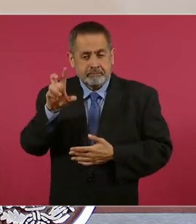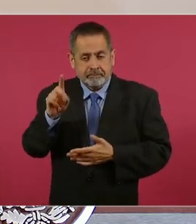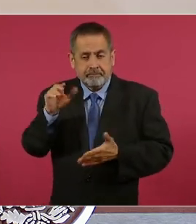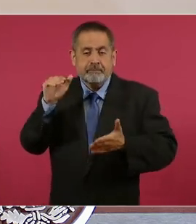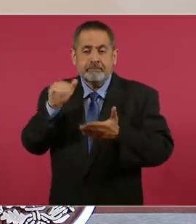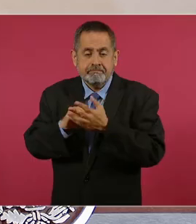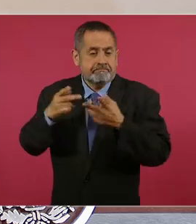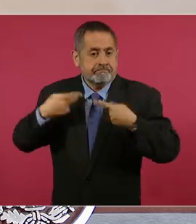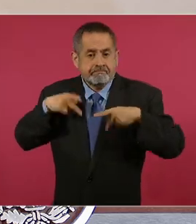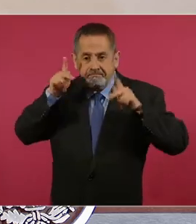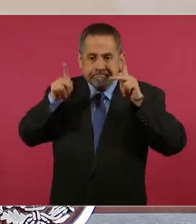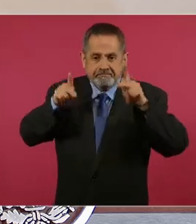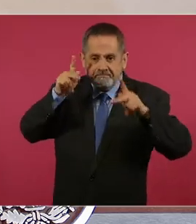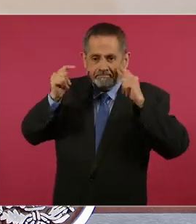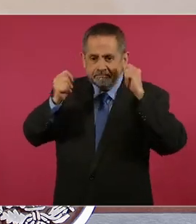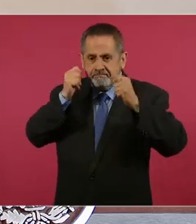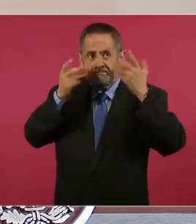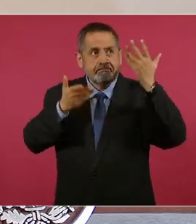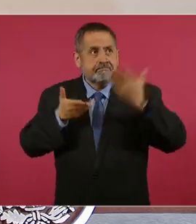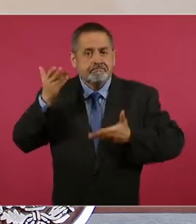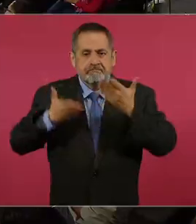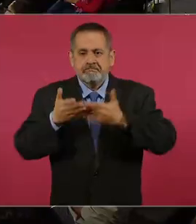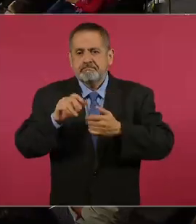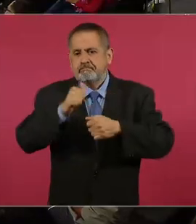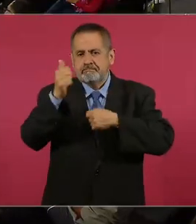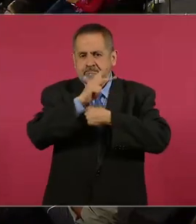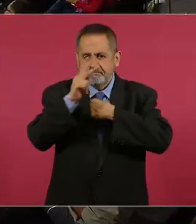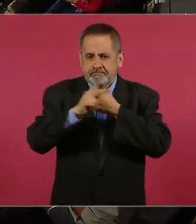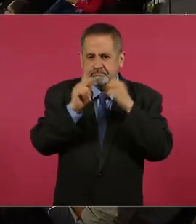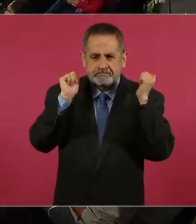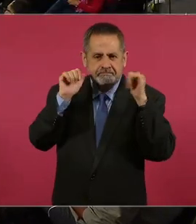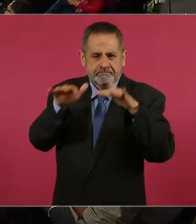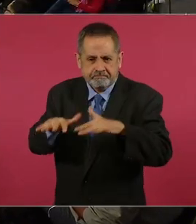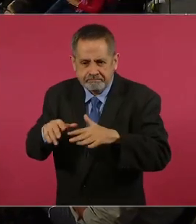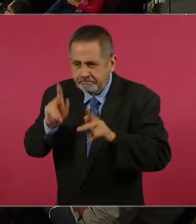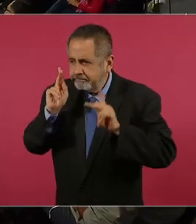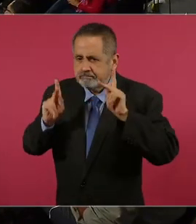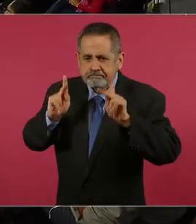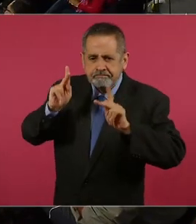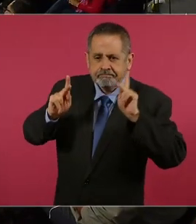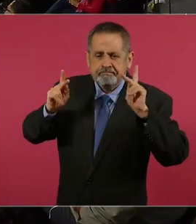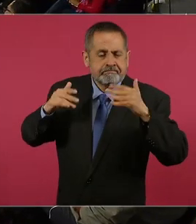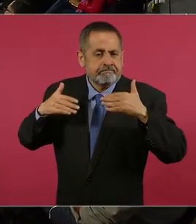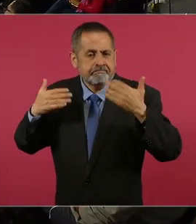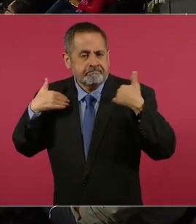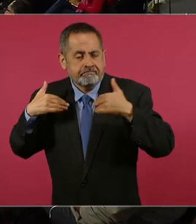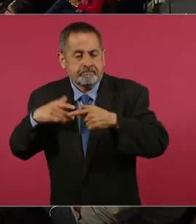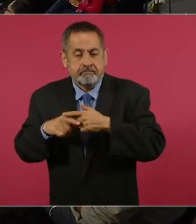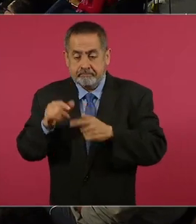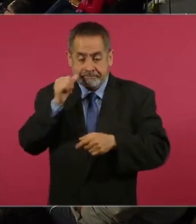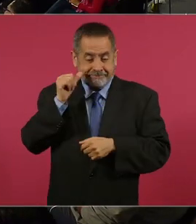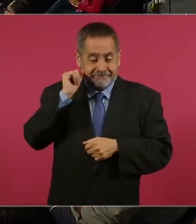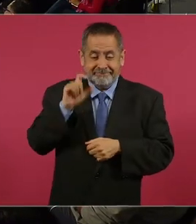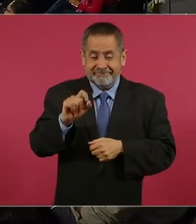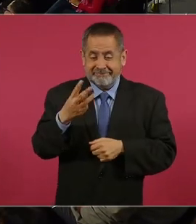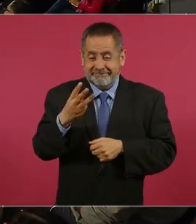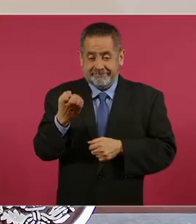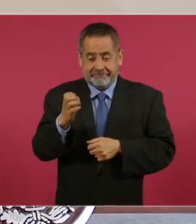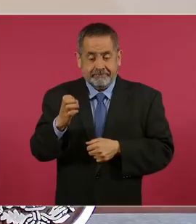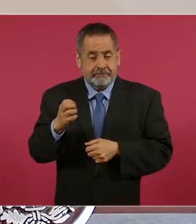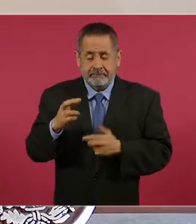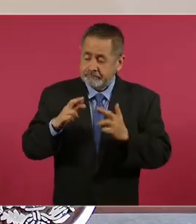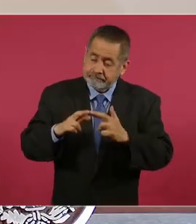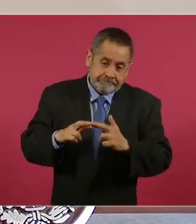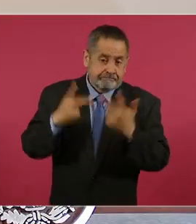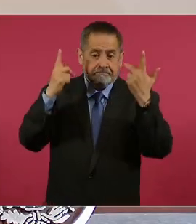2,330,000 visitantes extranjeros y nacionales. Y solo el día de antier, 23 de enero, rompimos el